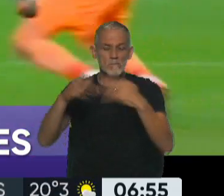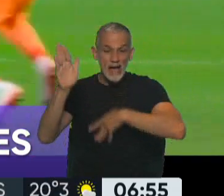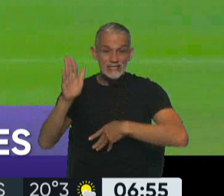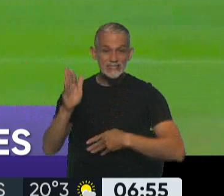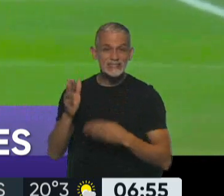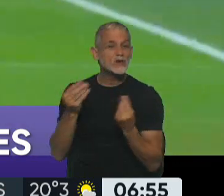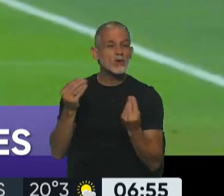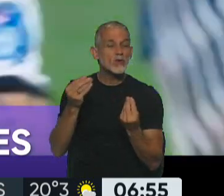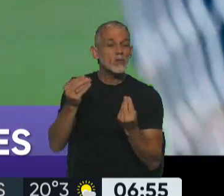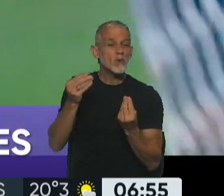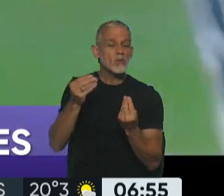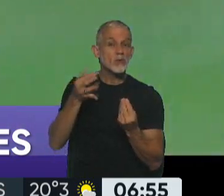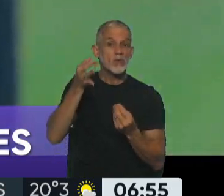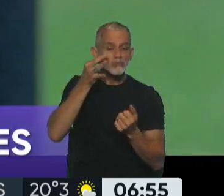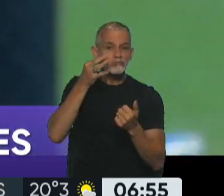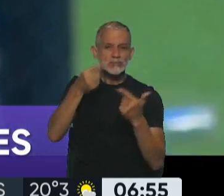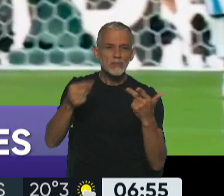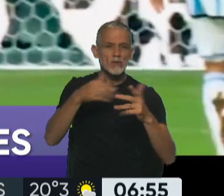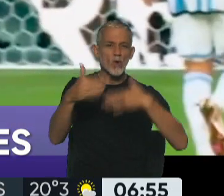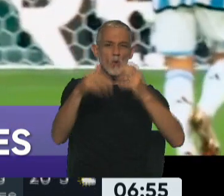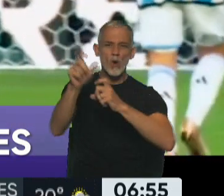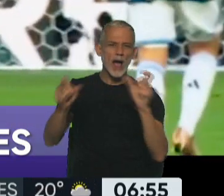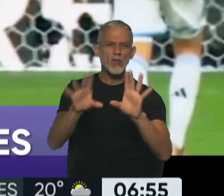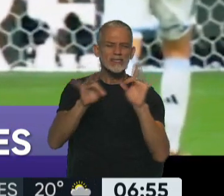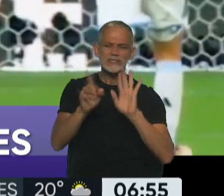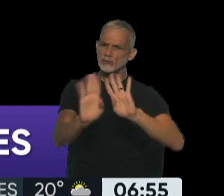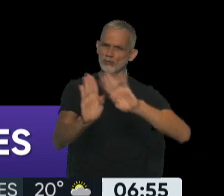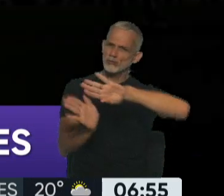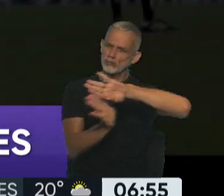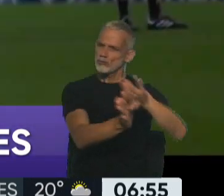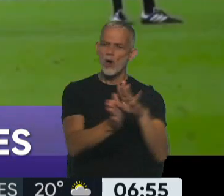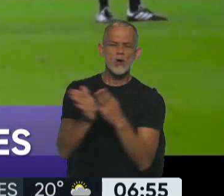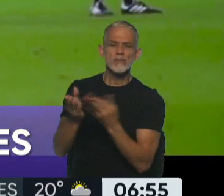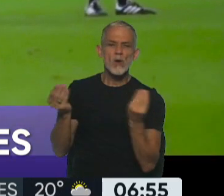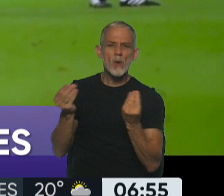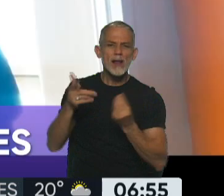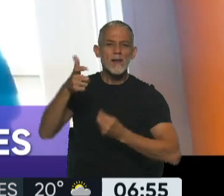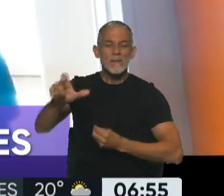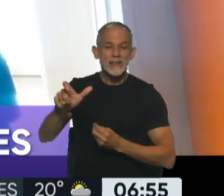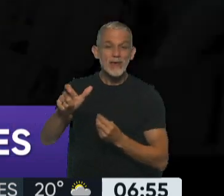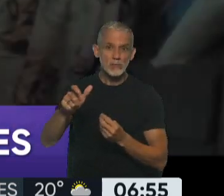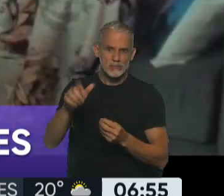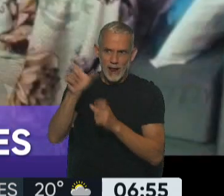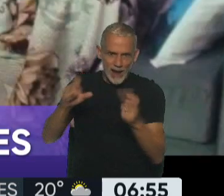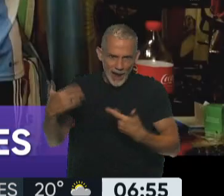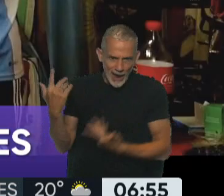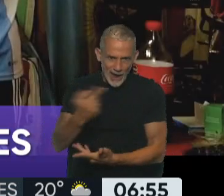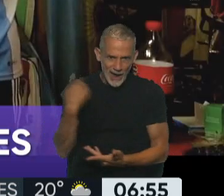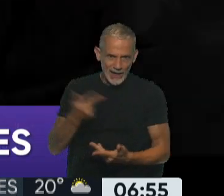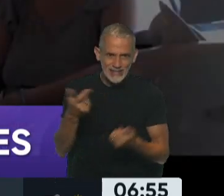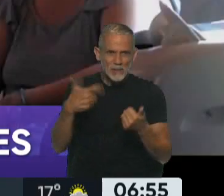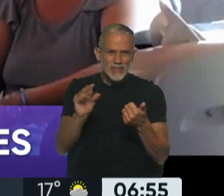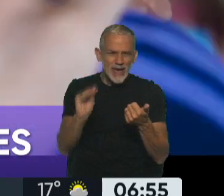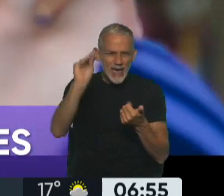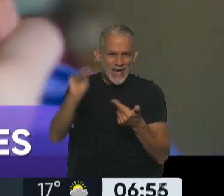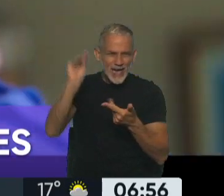tanto en lo que son testimonios de los jugadores de la selección, sino en los videos que fue subiendo la gente antes de los